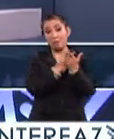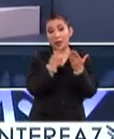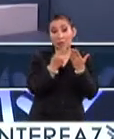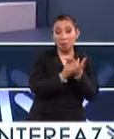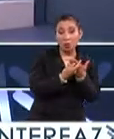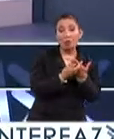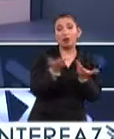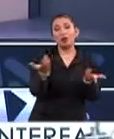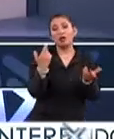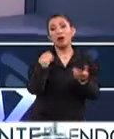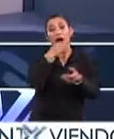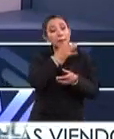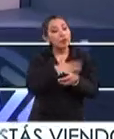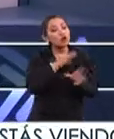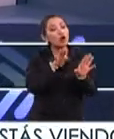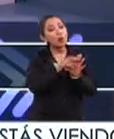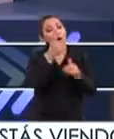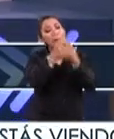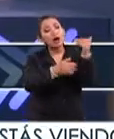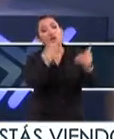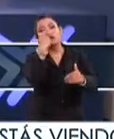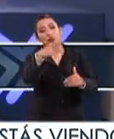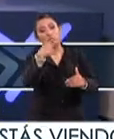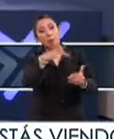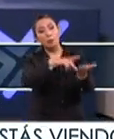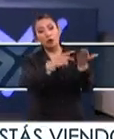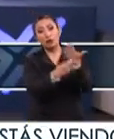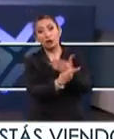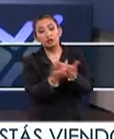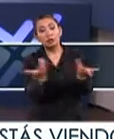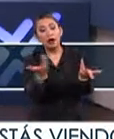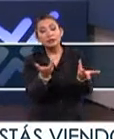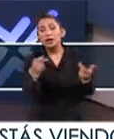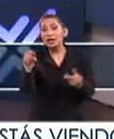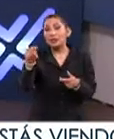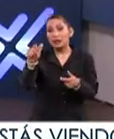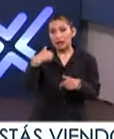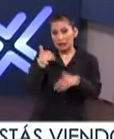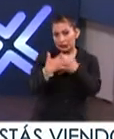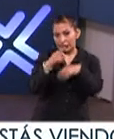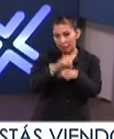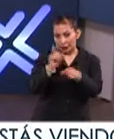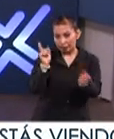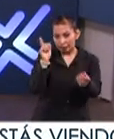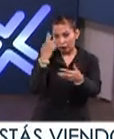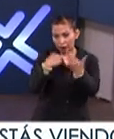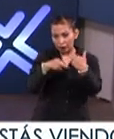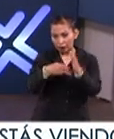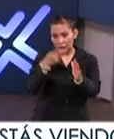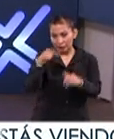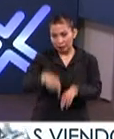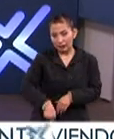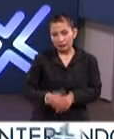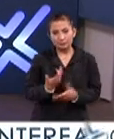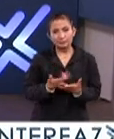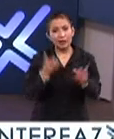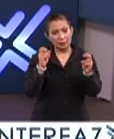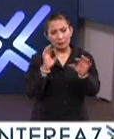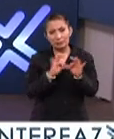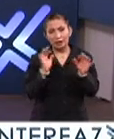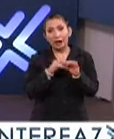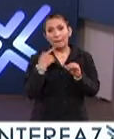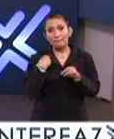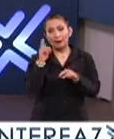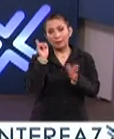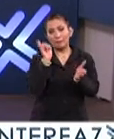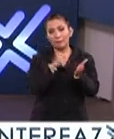premio. Por favor, avísanos de cómo va avanzando tu proyecto. Y Trixia, pues nos vemos en 15 días con otro tema seguramente muy interesante. Y ya te cuento con mi